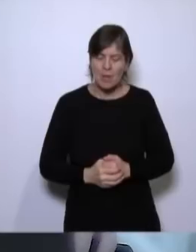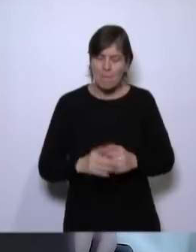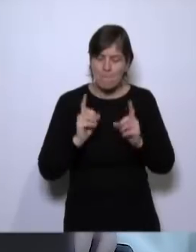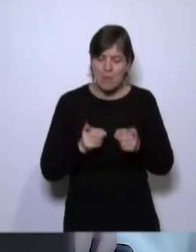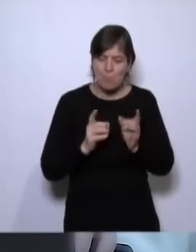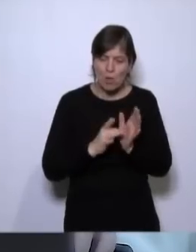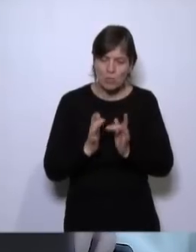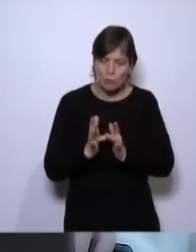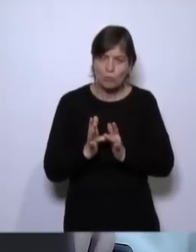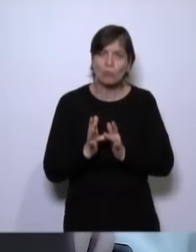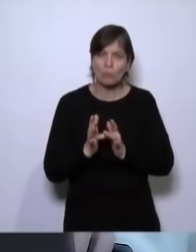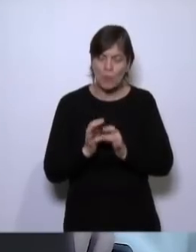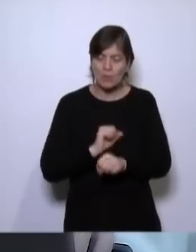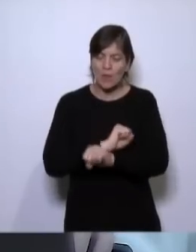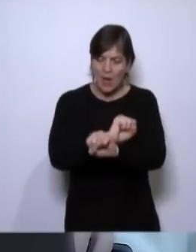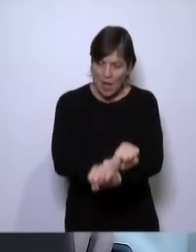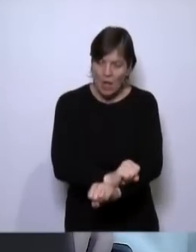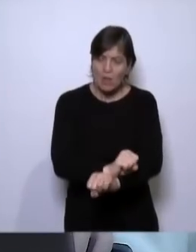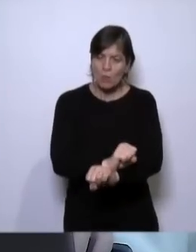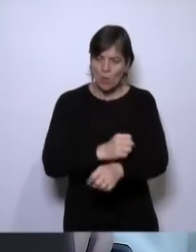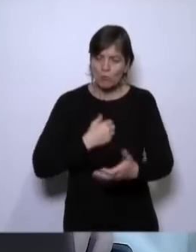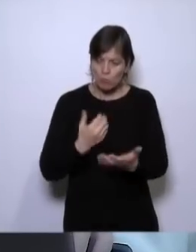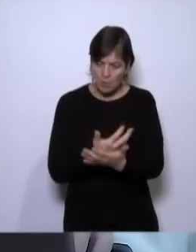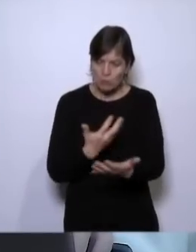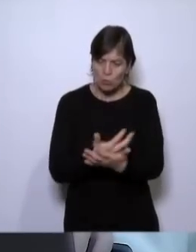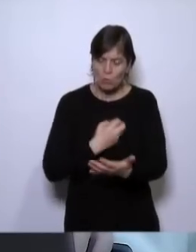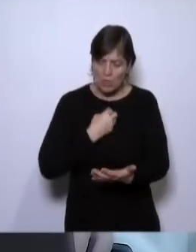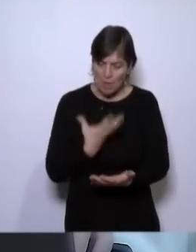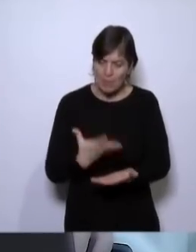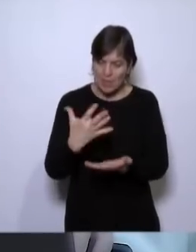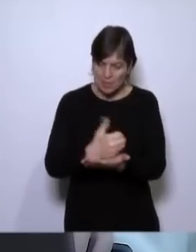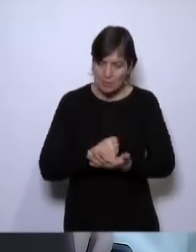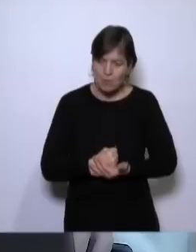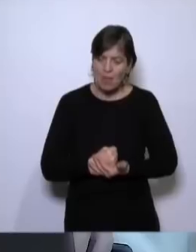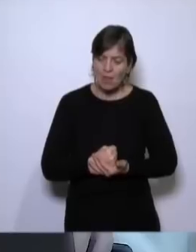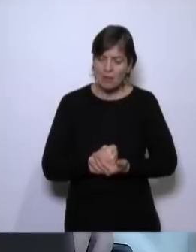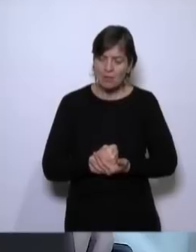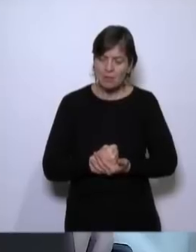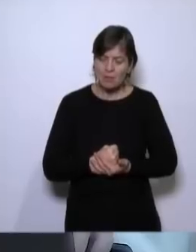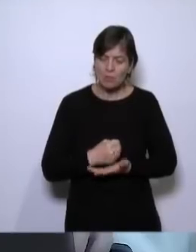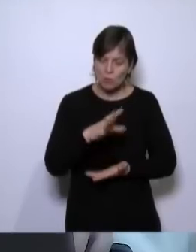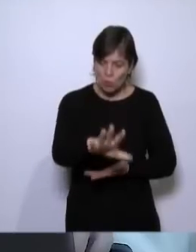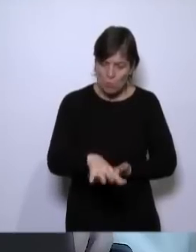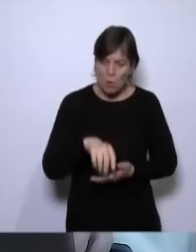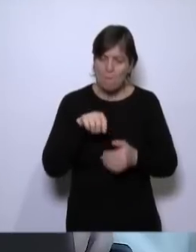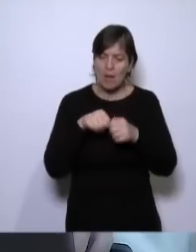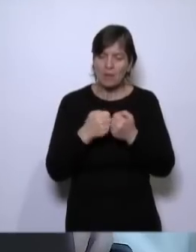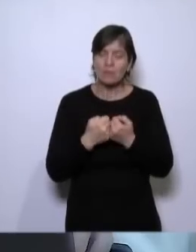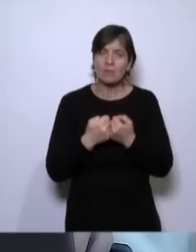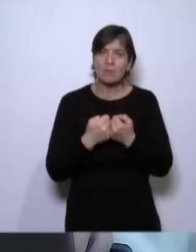Él mismo, cuando iba a ser entregado a su pasión voluntariamente aceptada, tomó